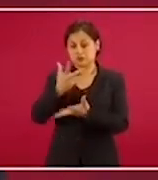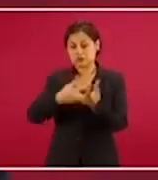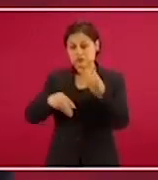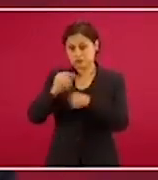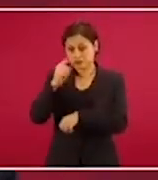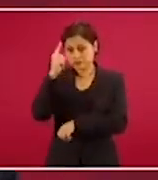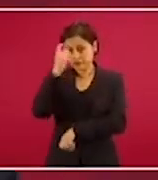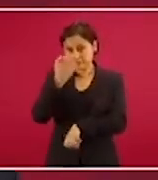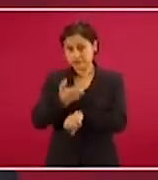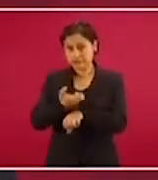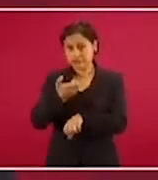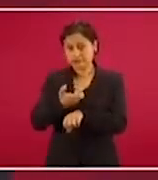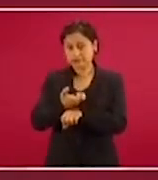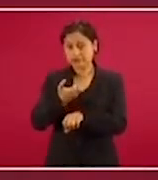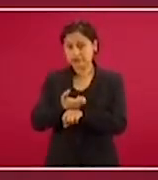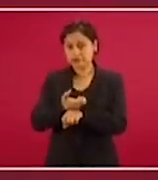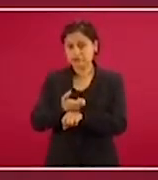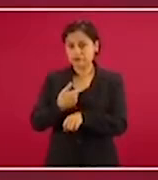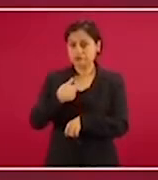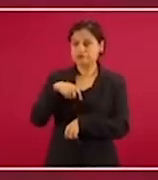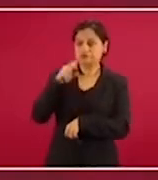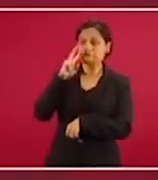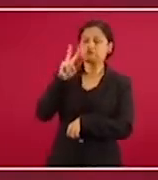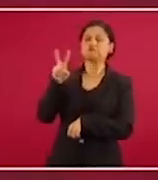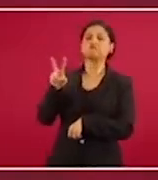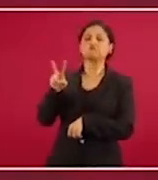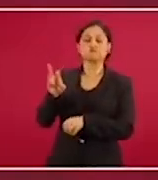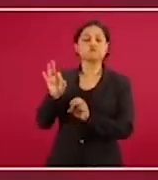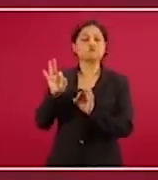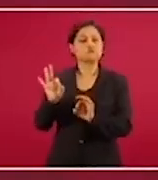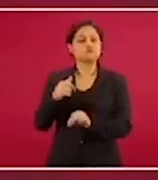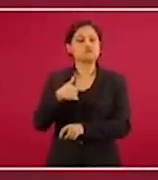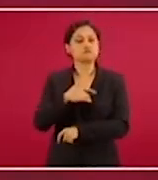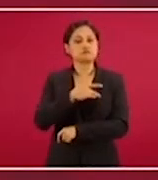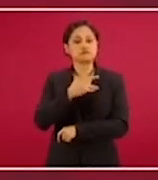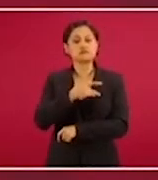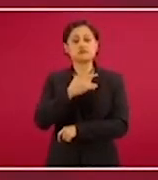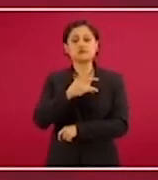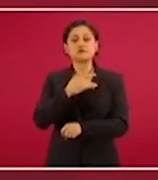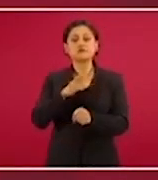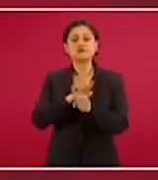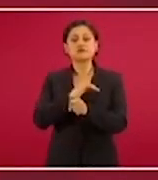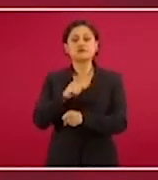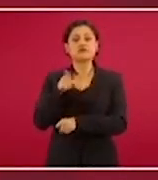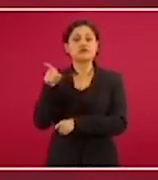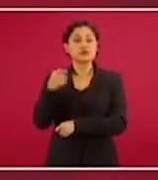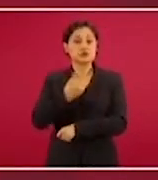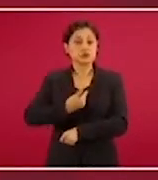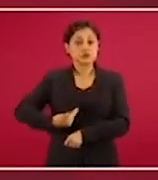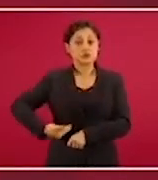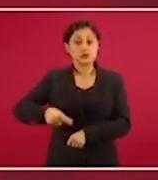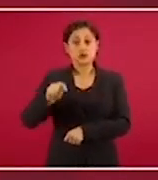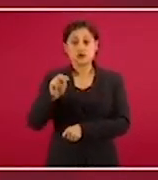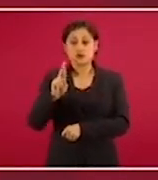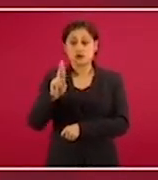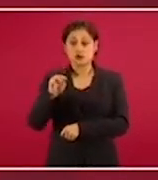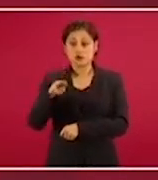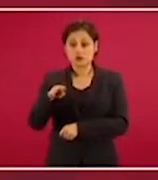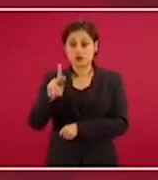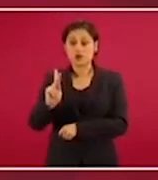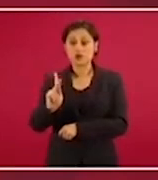pareció correcto el que el presidente Trump habló también de